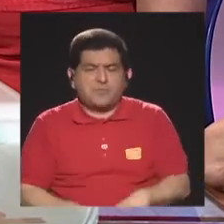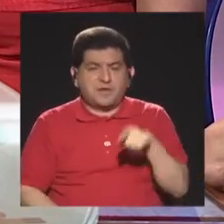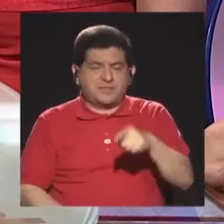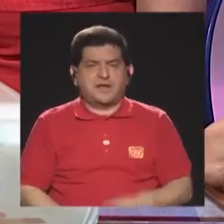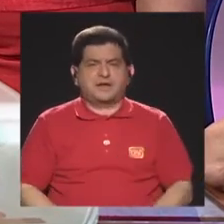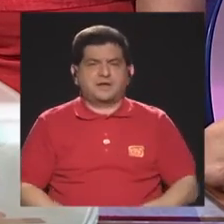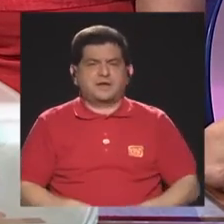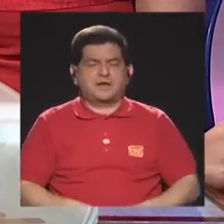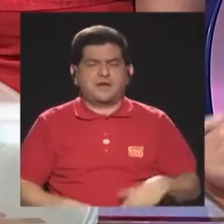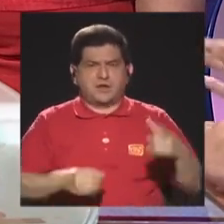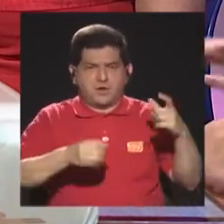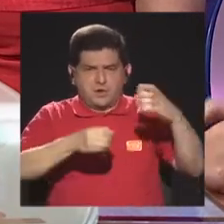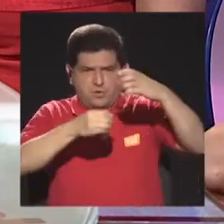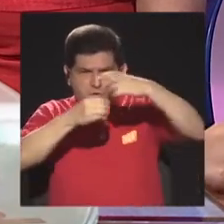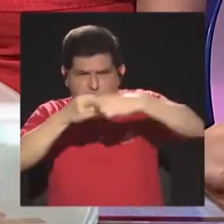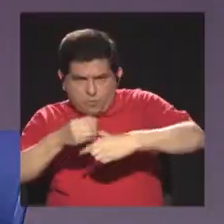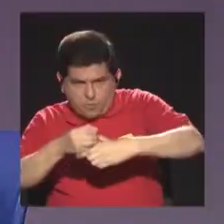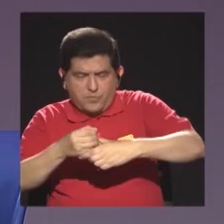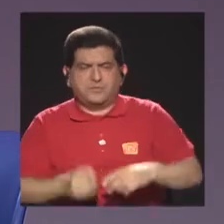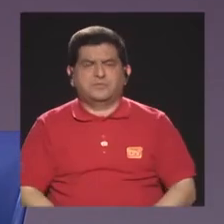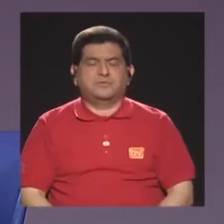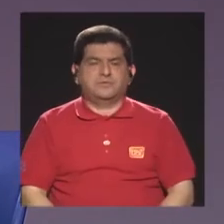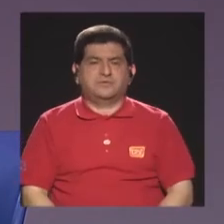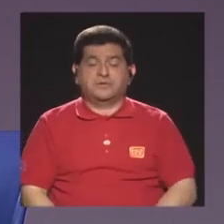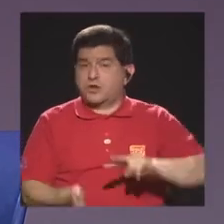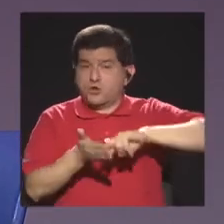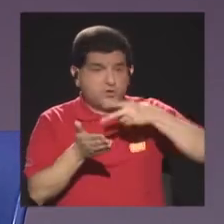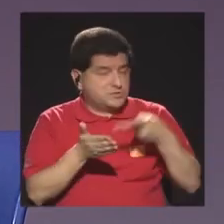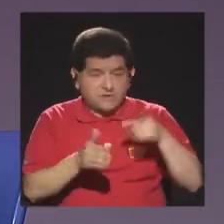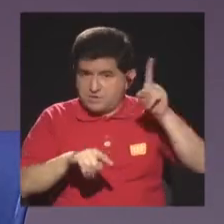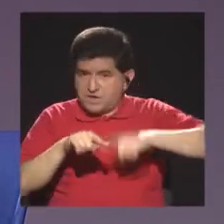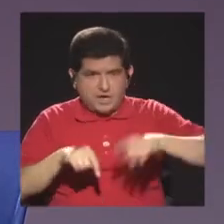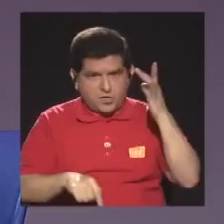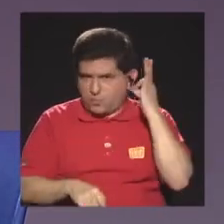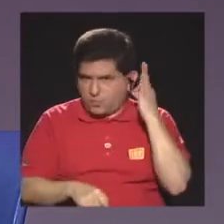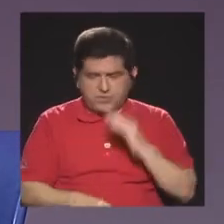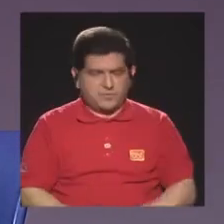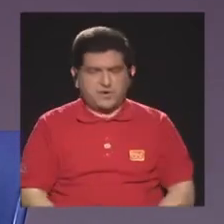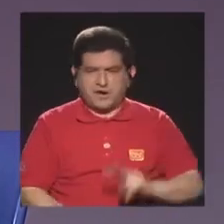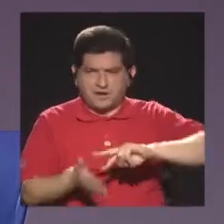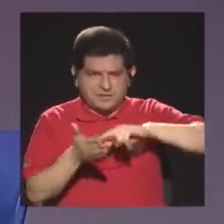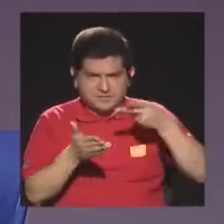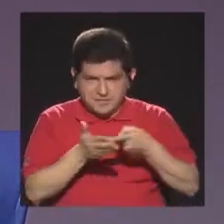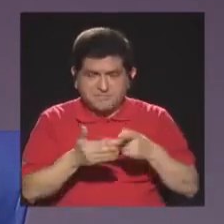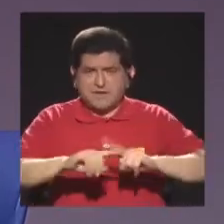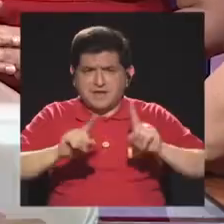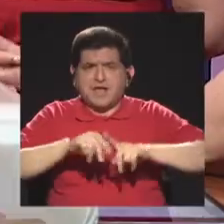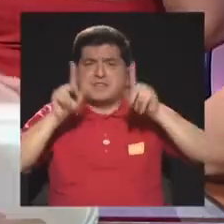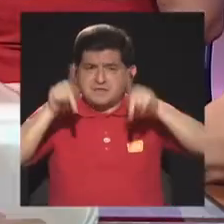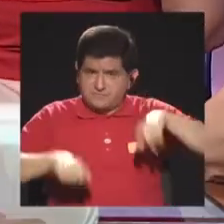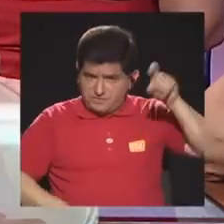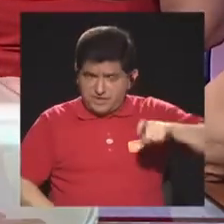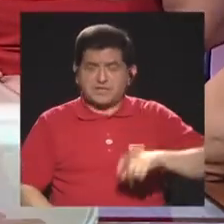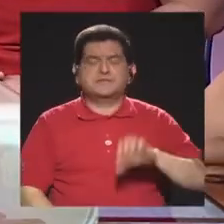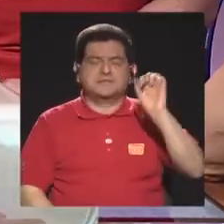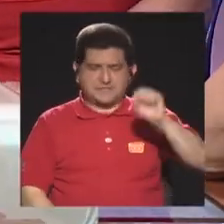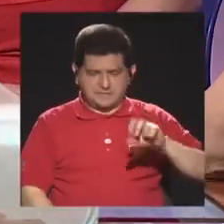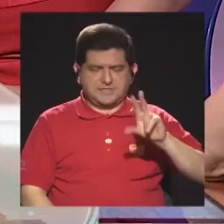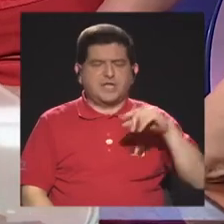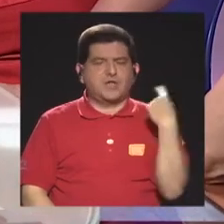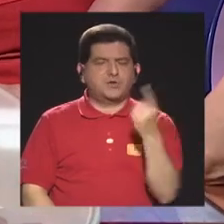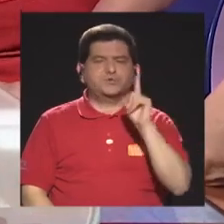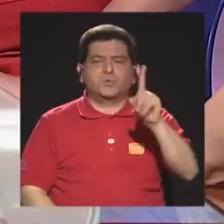vita. O sea, no es que no, veces, no es que no pudieran mujeres estar ahí, es que no las querían. No, porque son varios, o sea, no sería una sola